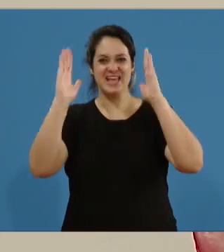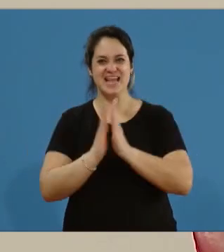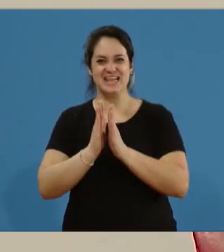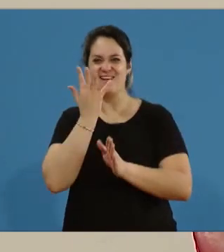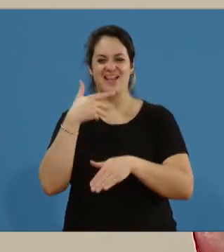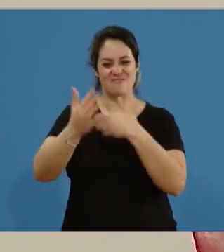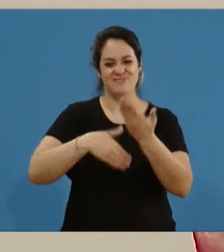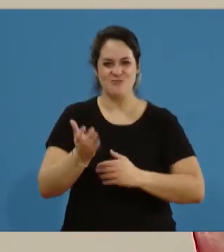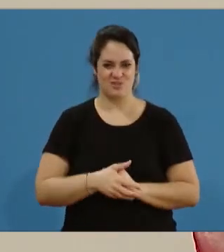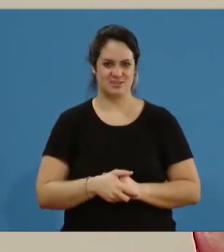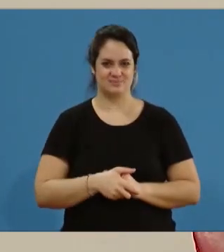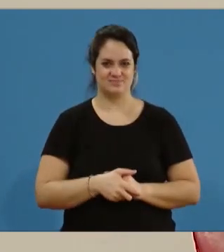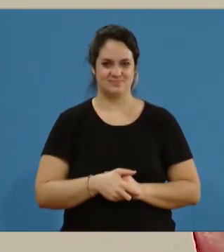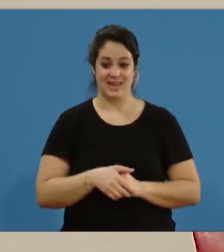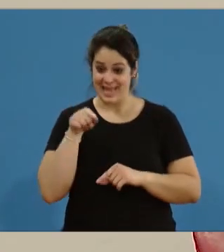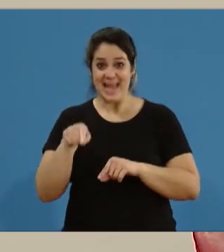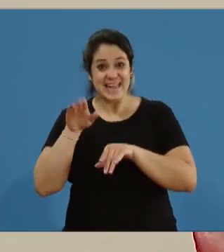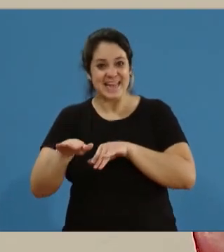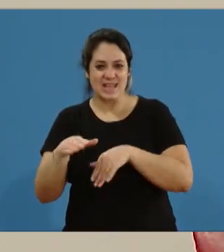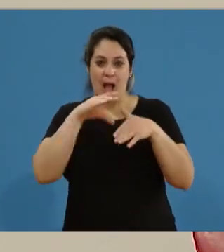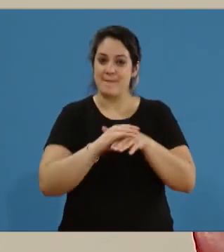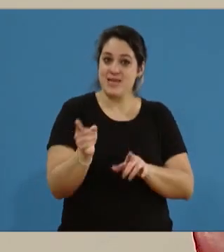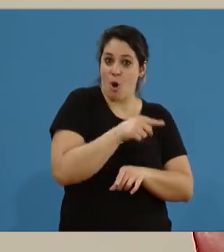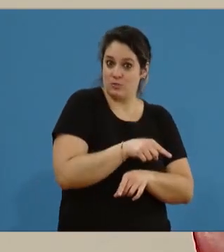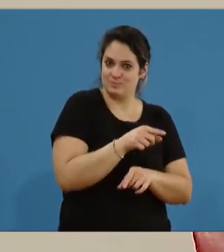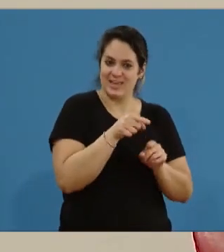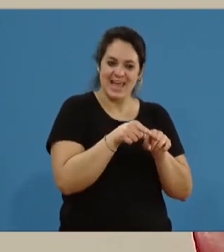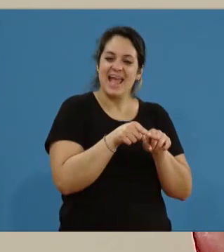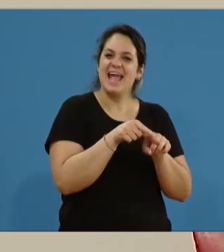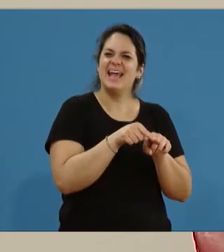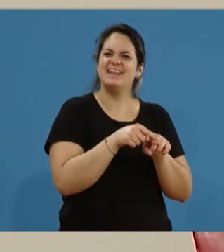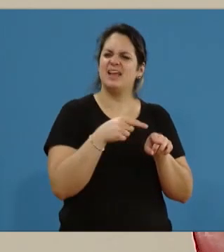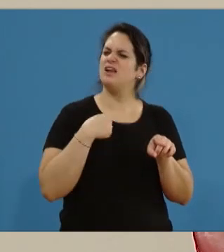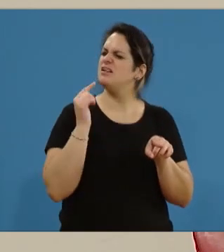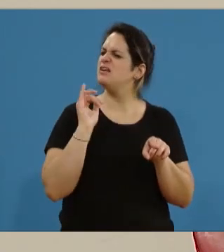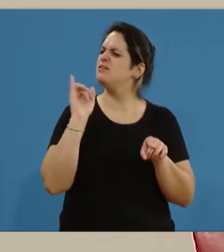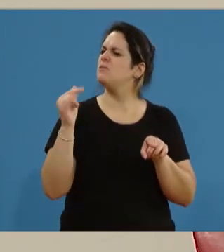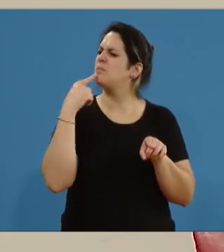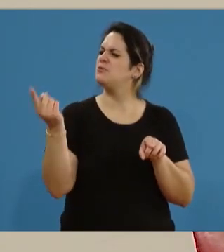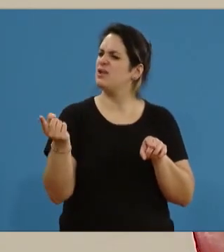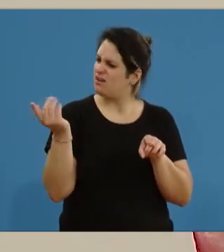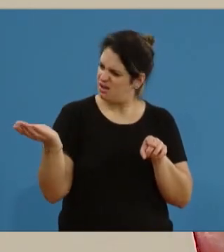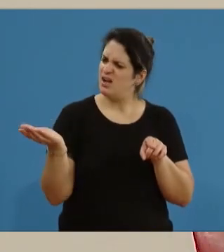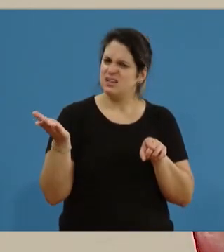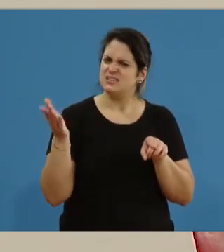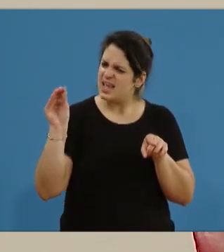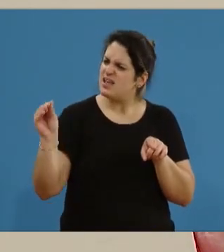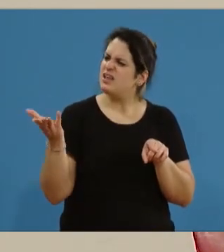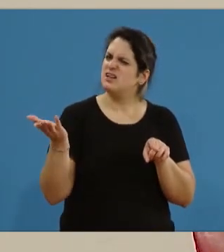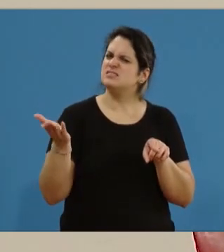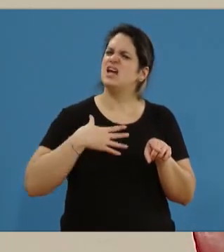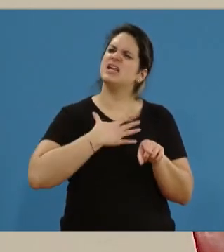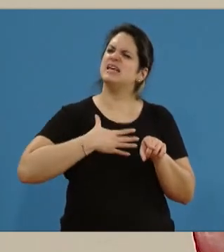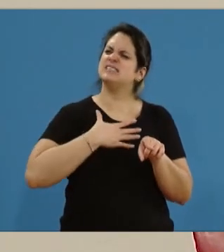templo. En la escuela tenía un amigo llamado Esteban, quien siempre le preguntaba, Raúl, Raúl, ¿qué